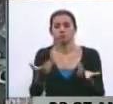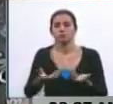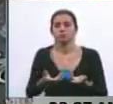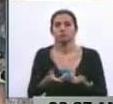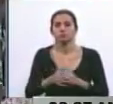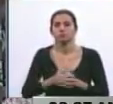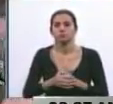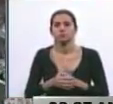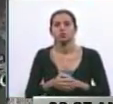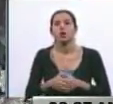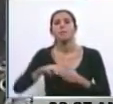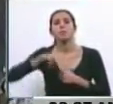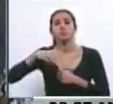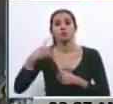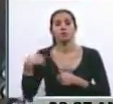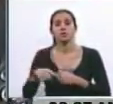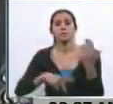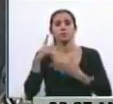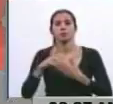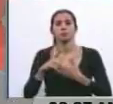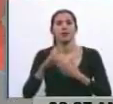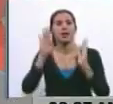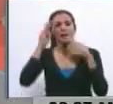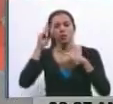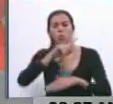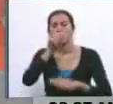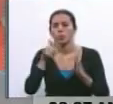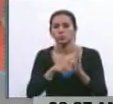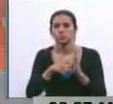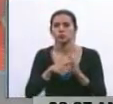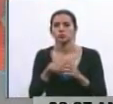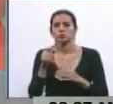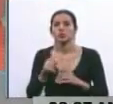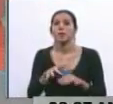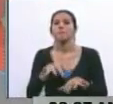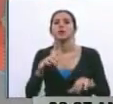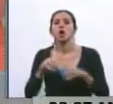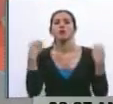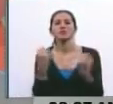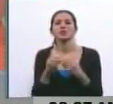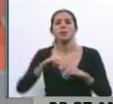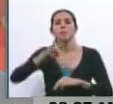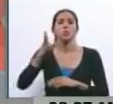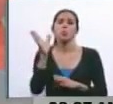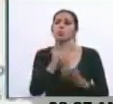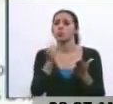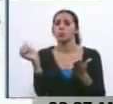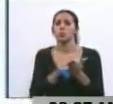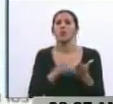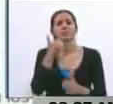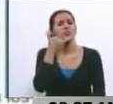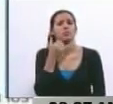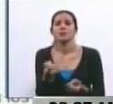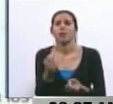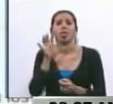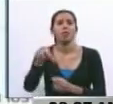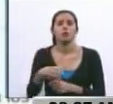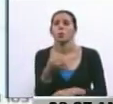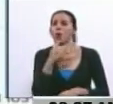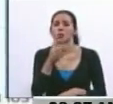NE tiene un plan para la cobertura total. Nos dice Osvaldo, la mayoría de las tiendas de celulares MovilNet están sin teléfonos, nunca se consigue.